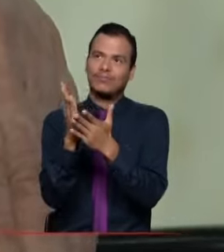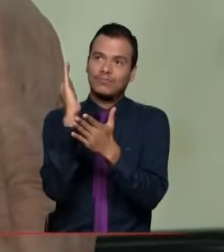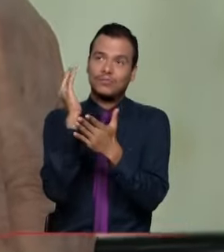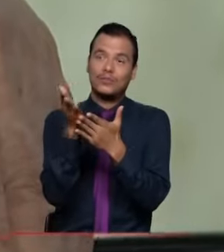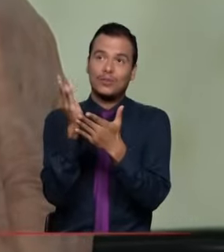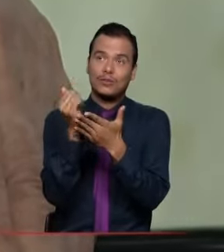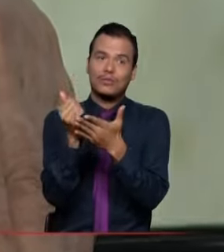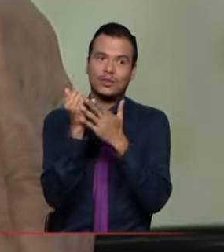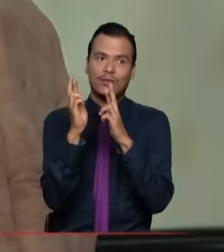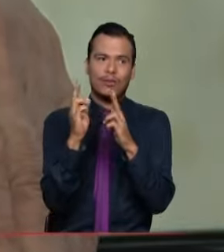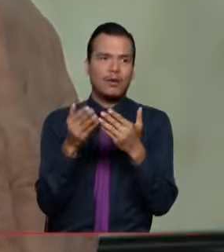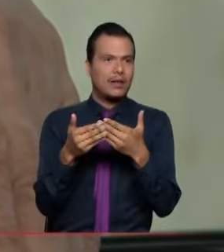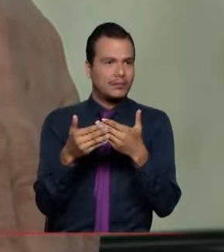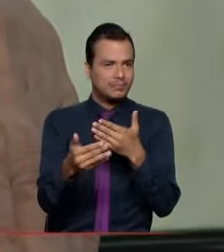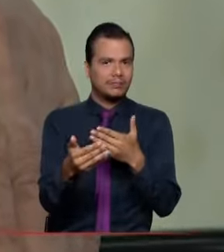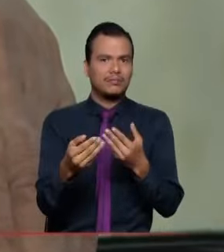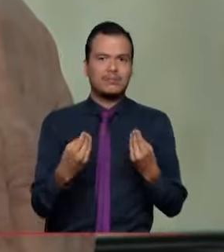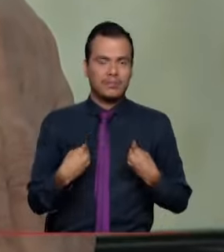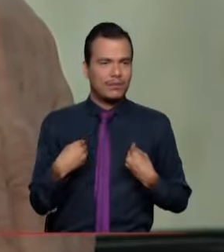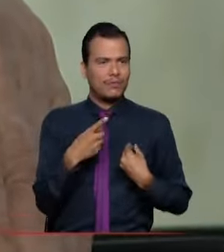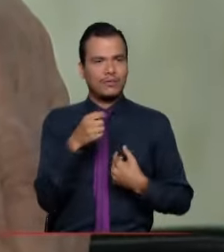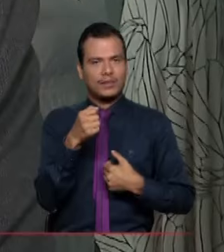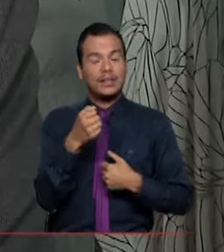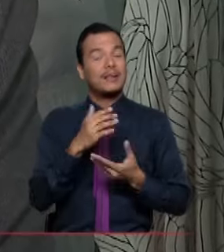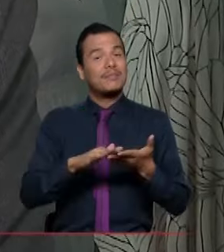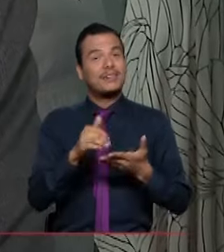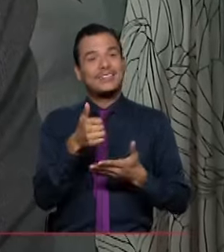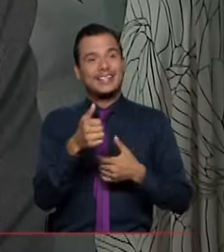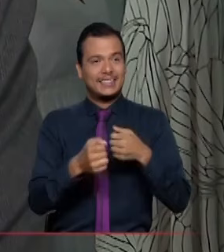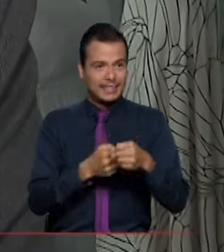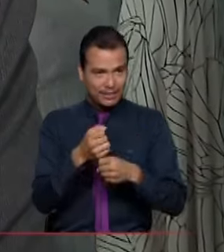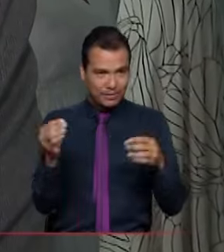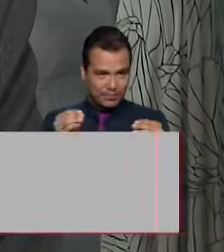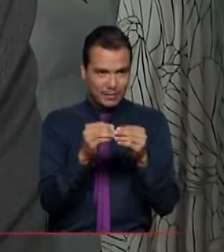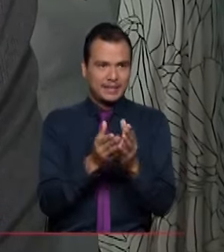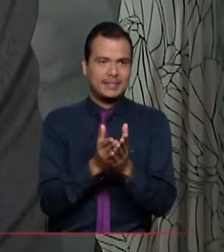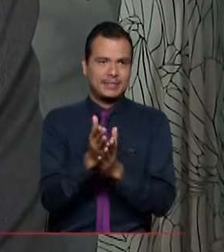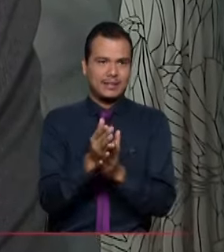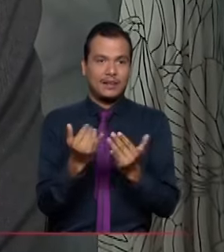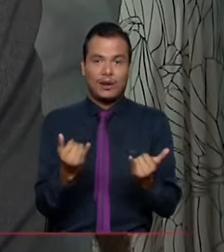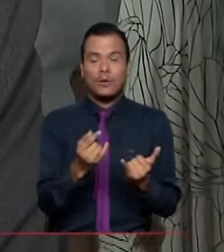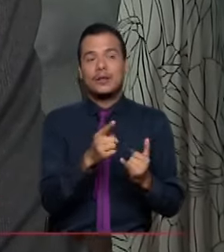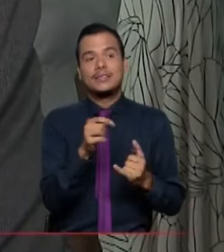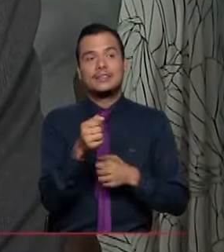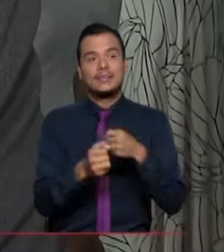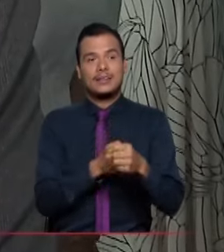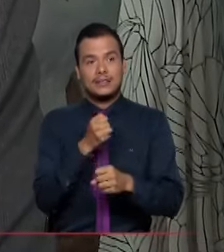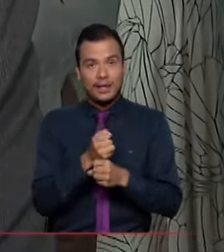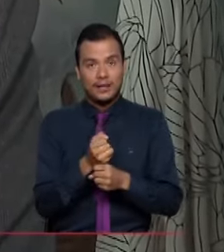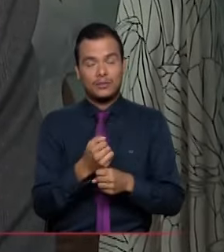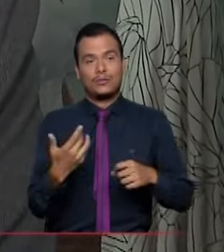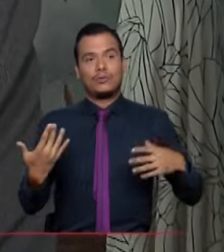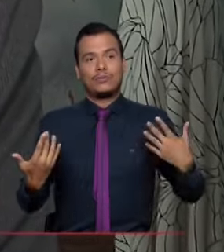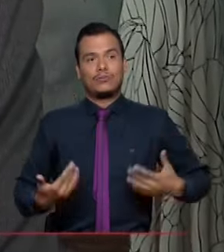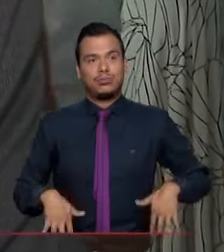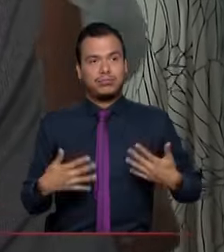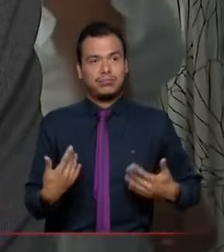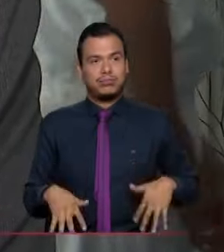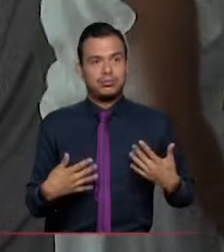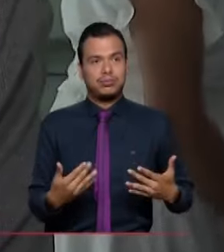siquiera 10 años más de vida. Y en sus 100 años vinieron y le celebraron,